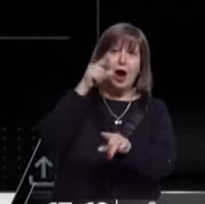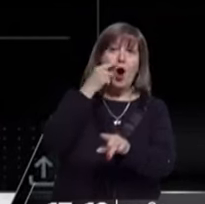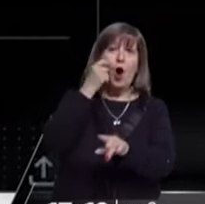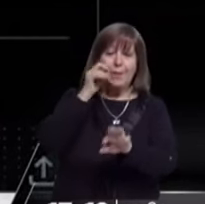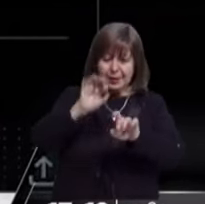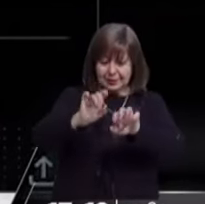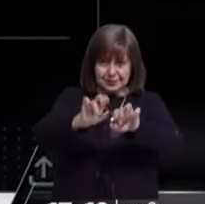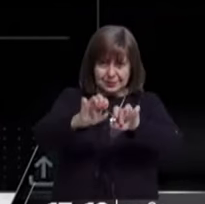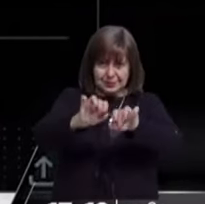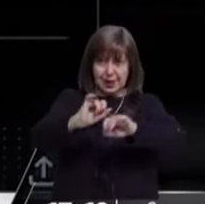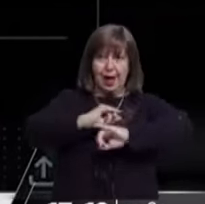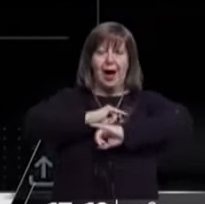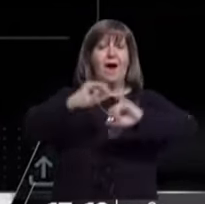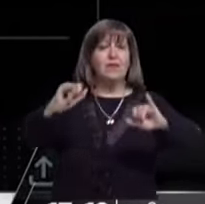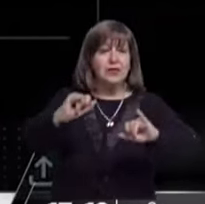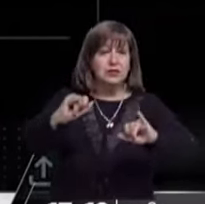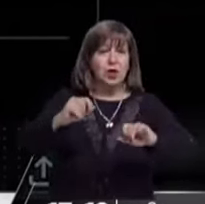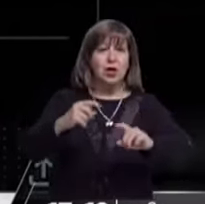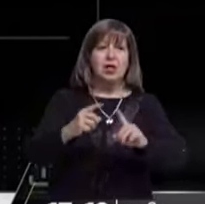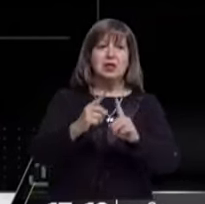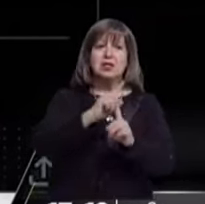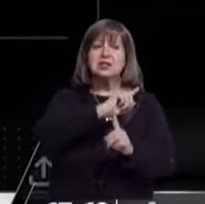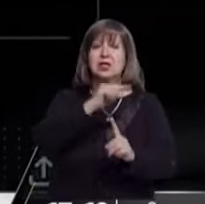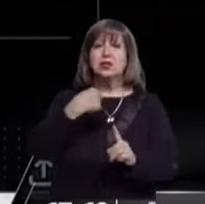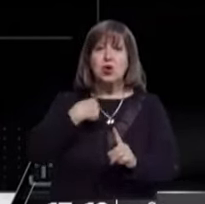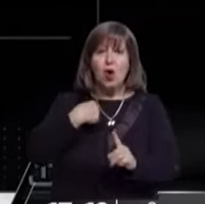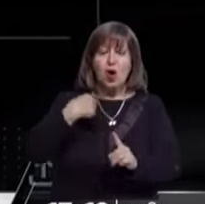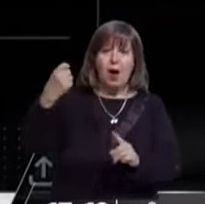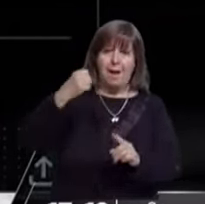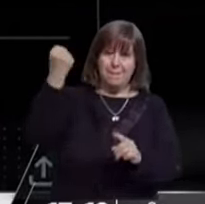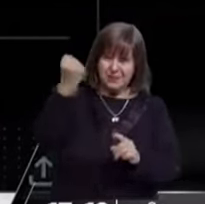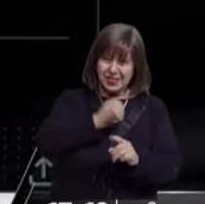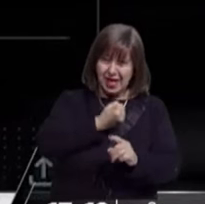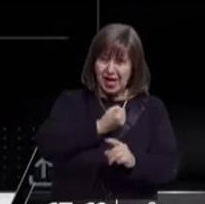Sí. Prácticamente es de esta última semana.